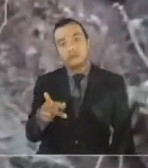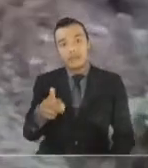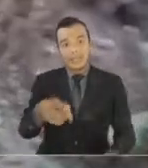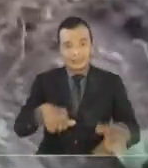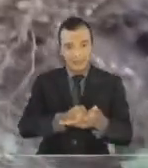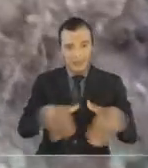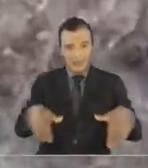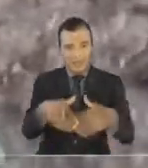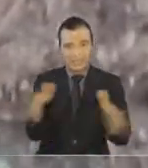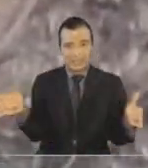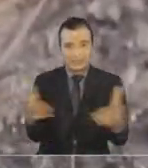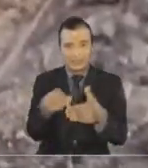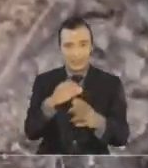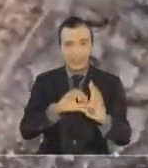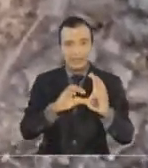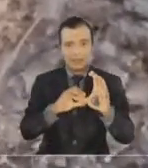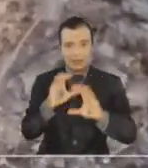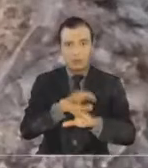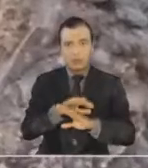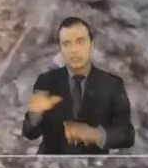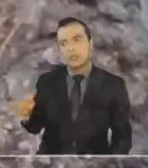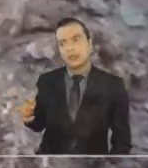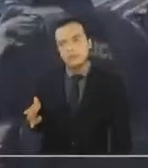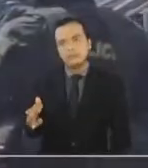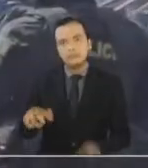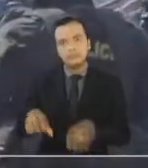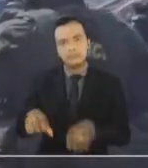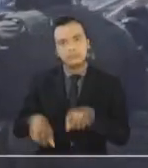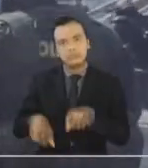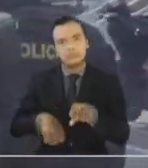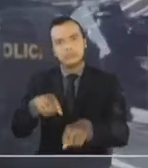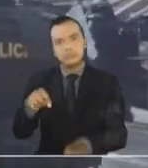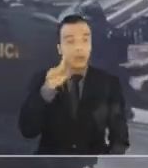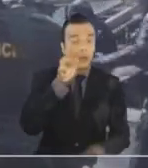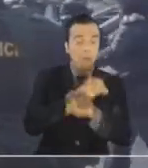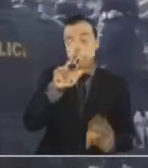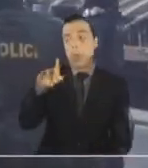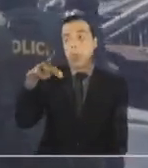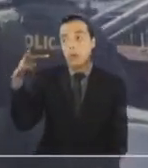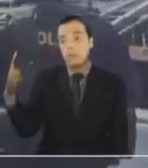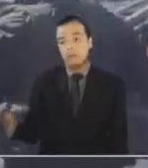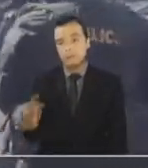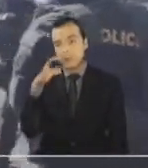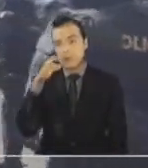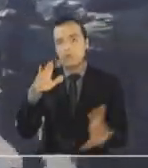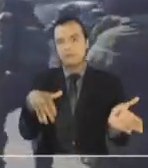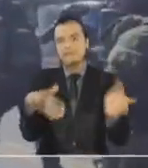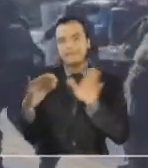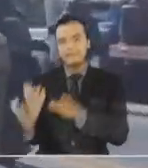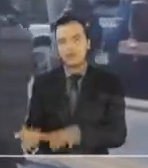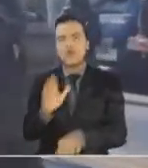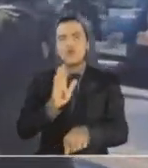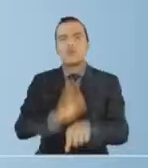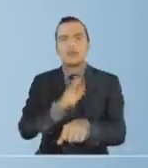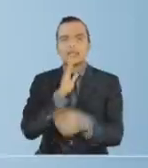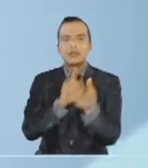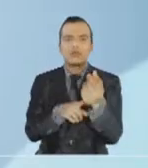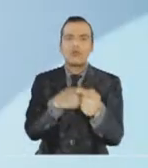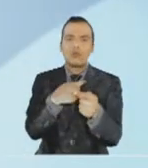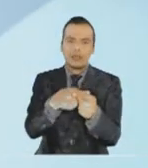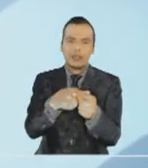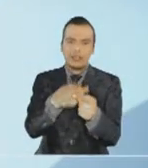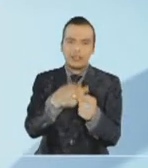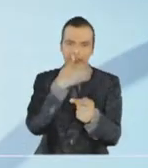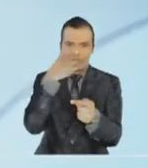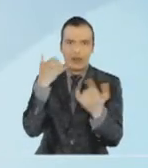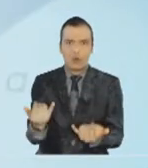atentado terrorista de una de las disidencias de las FARC. La explosión ocurrió en el momento en que la fuerza pública levanta el bloqueo de la vía panamericana a